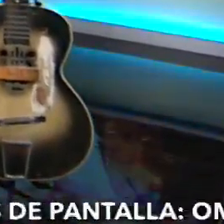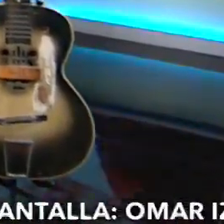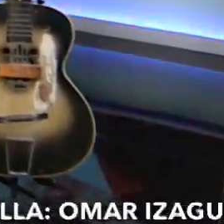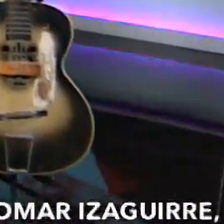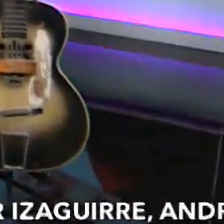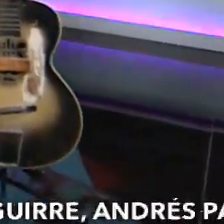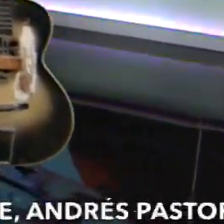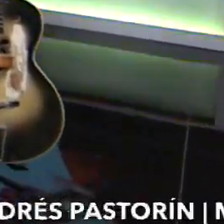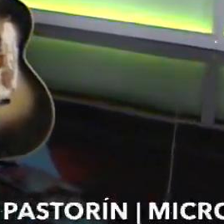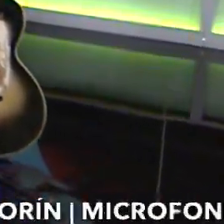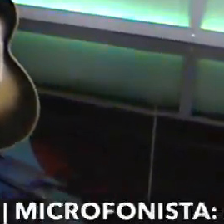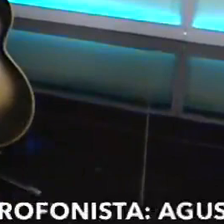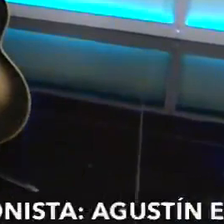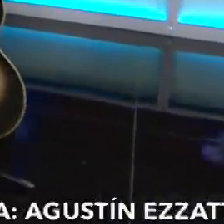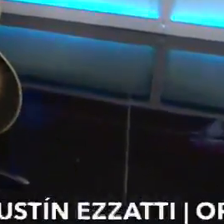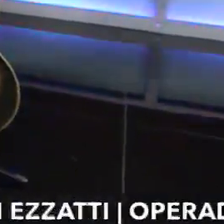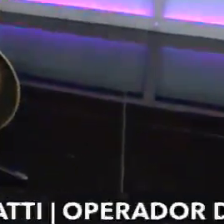estamos enjaulados.